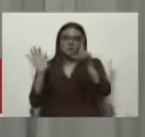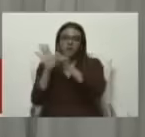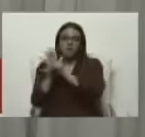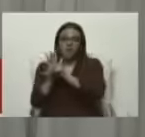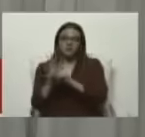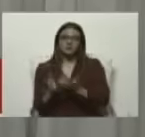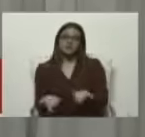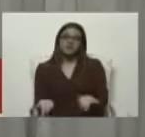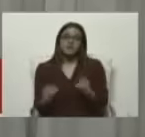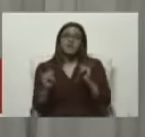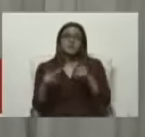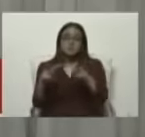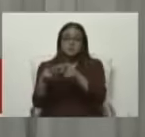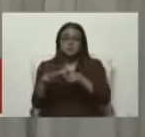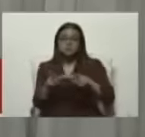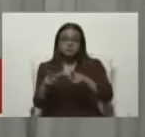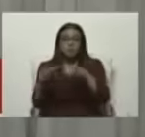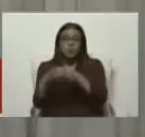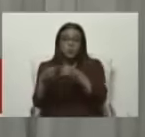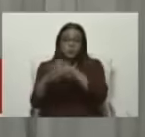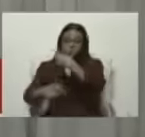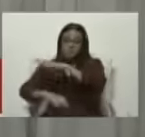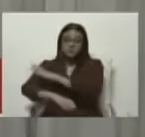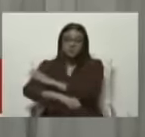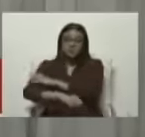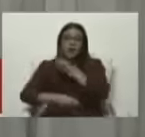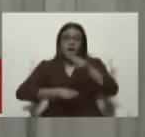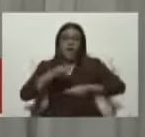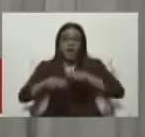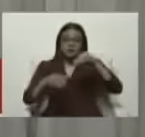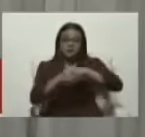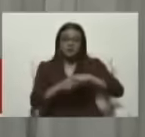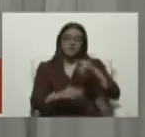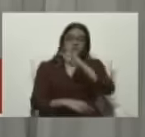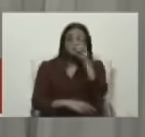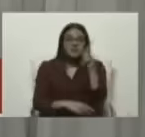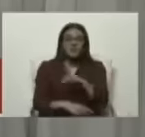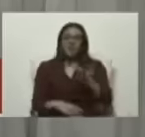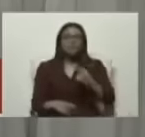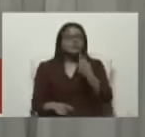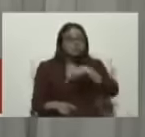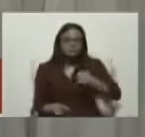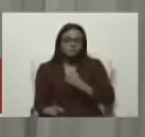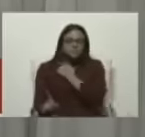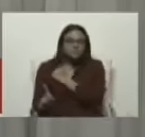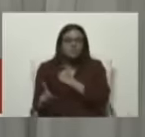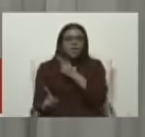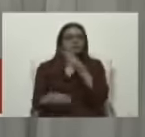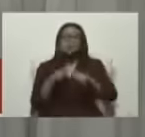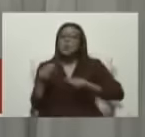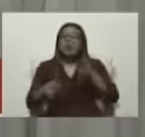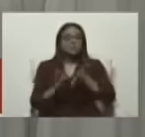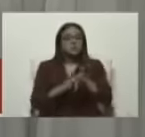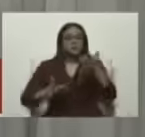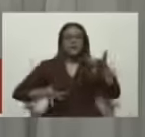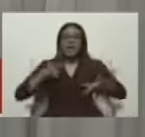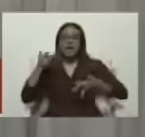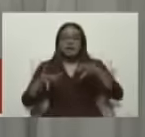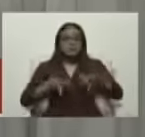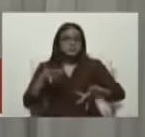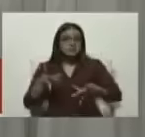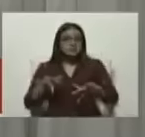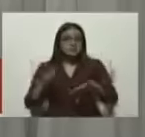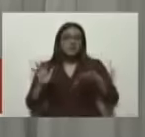legales. Hay un sector de la vida política venezolana que lamentablemente no participa en